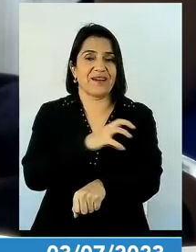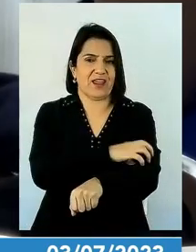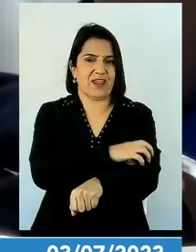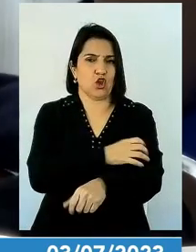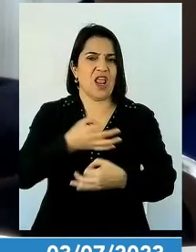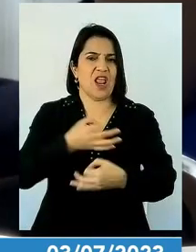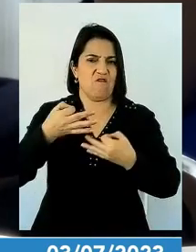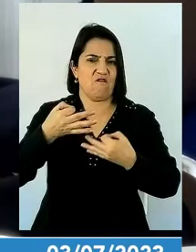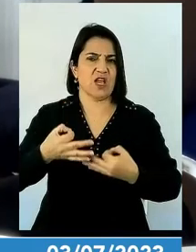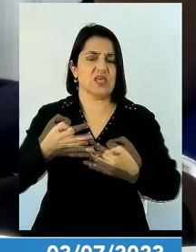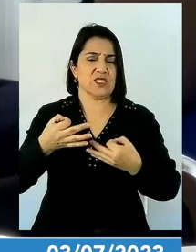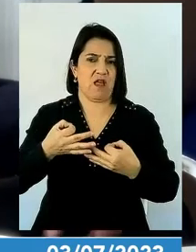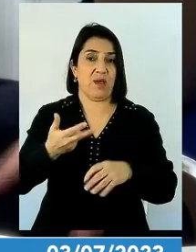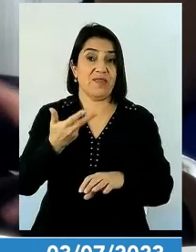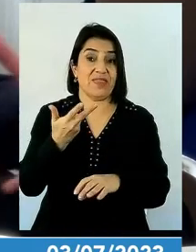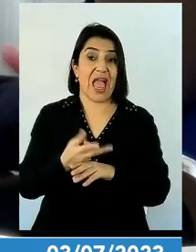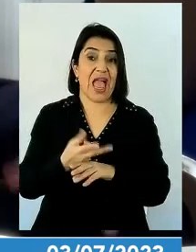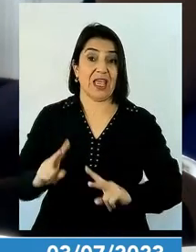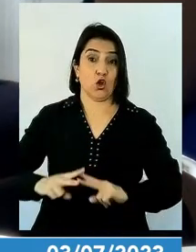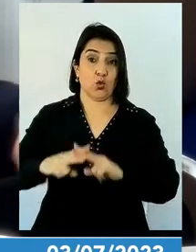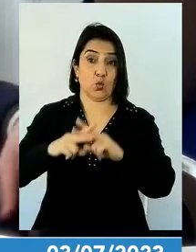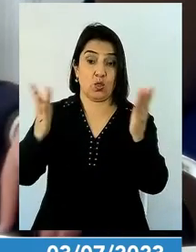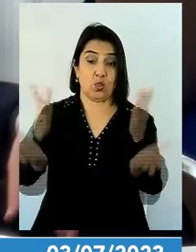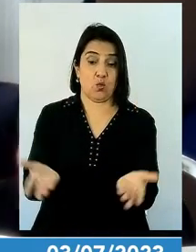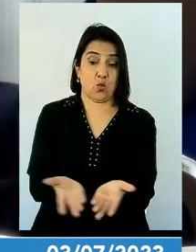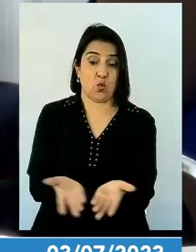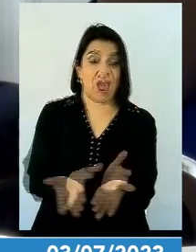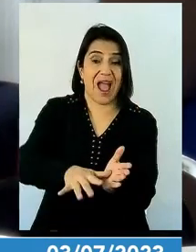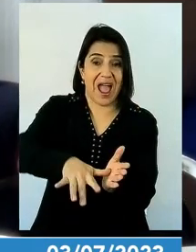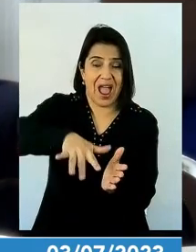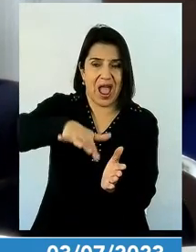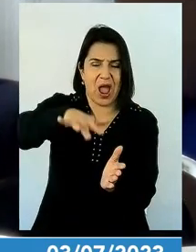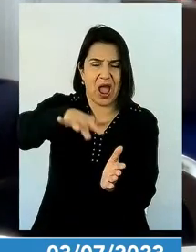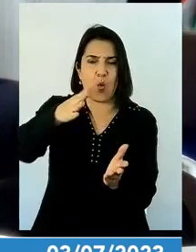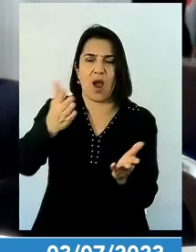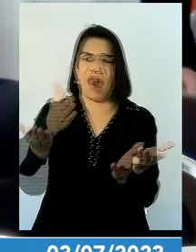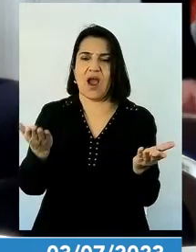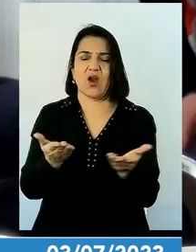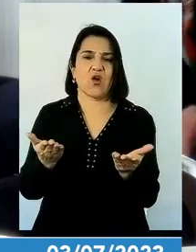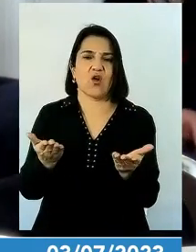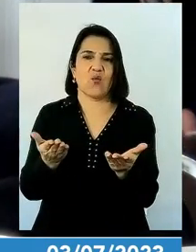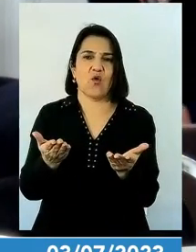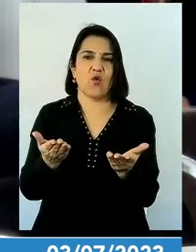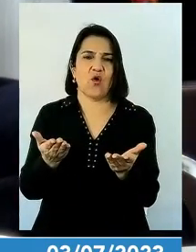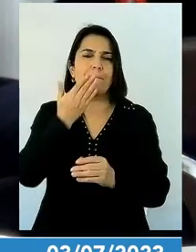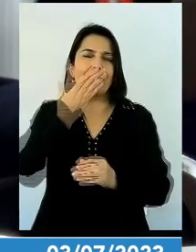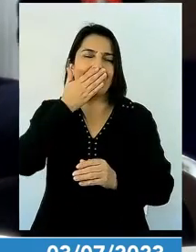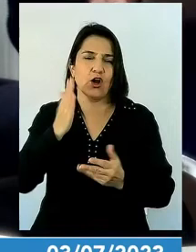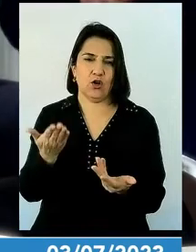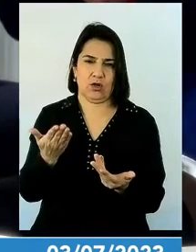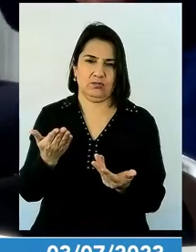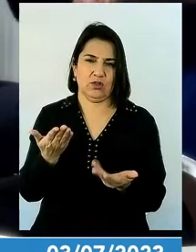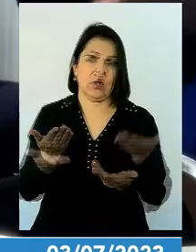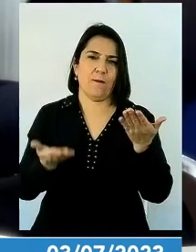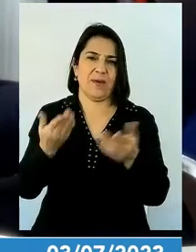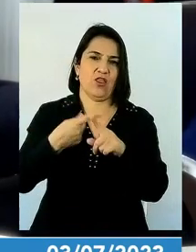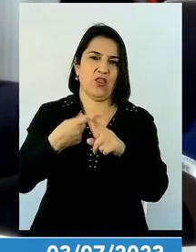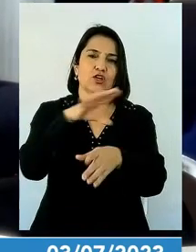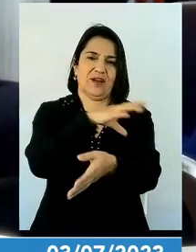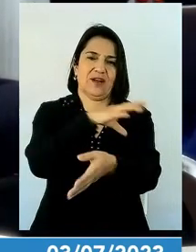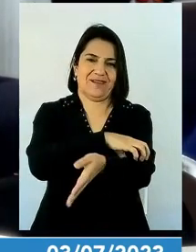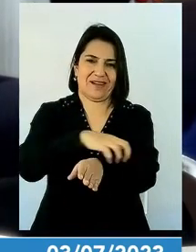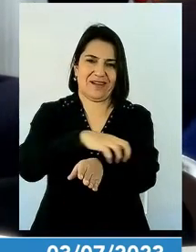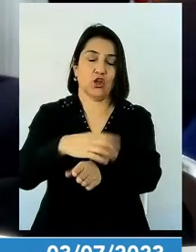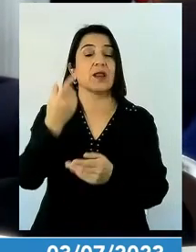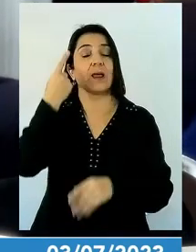infraestructura de embalses tal vez como ninguna otra de las regiones del país. Sin embargo, señala